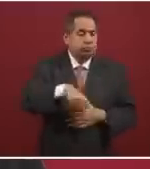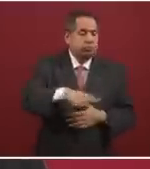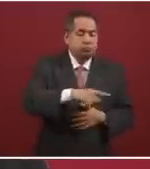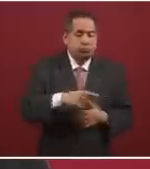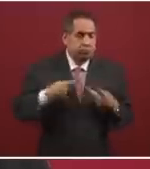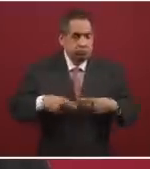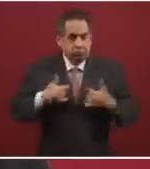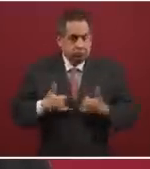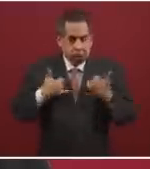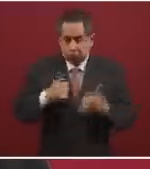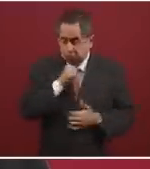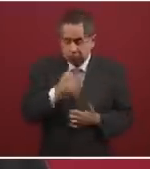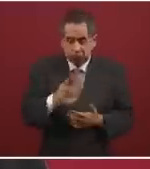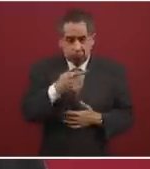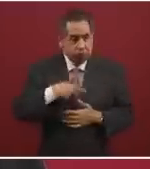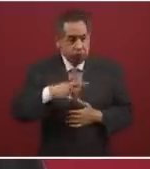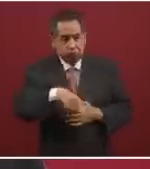ciudadanos.